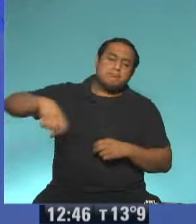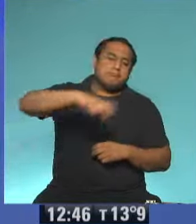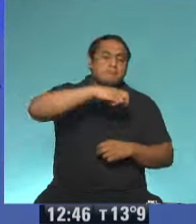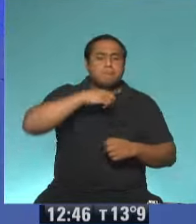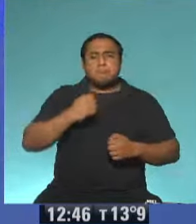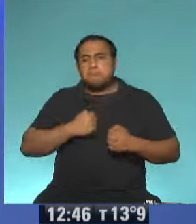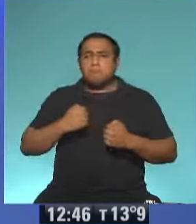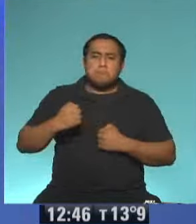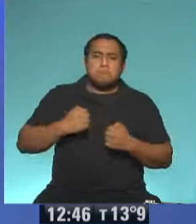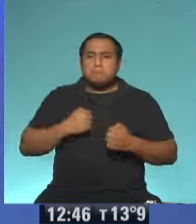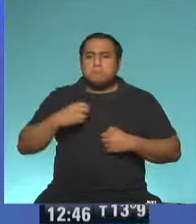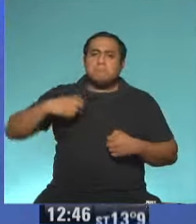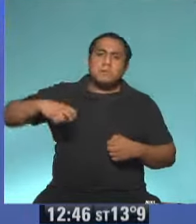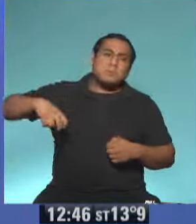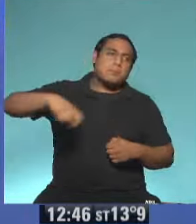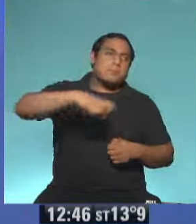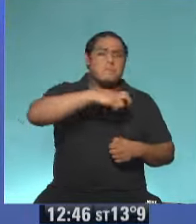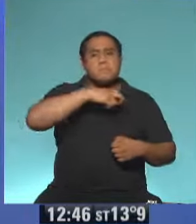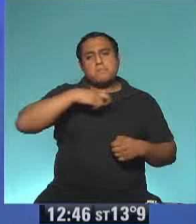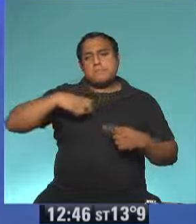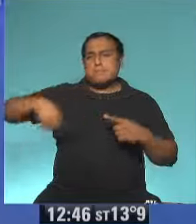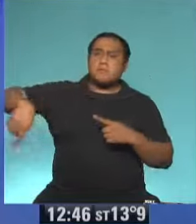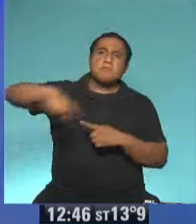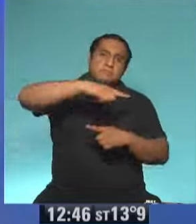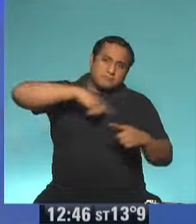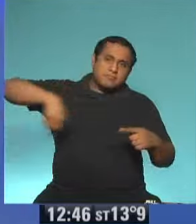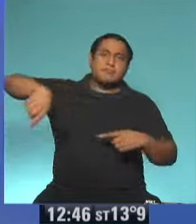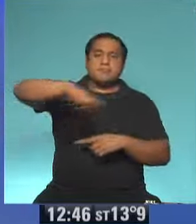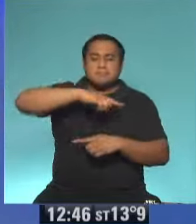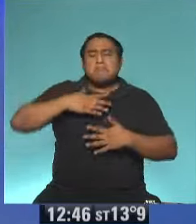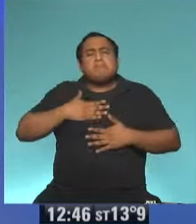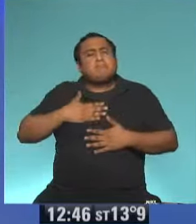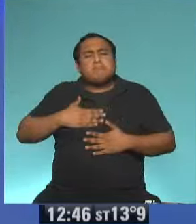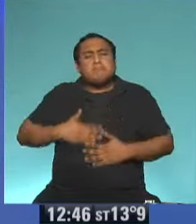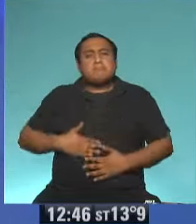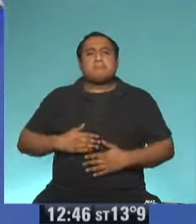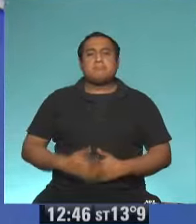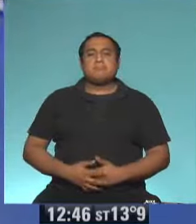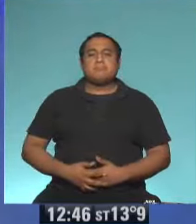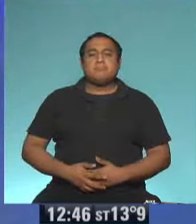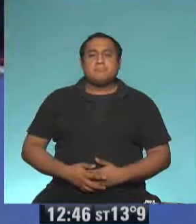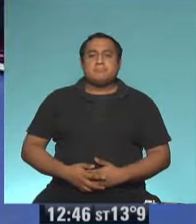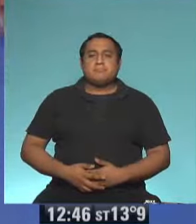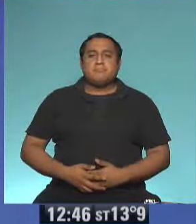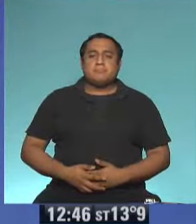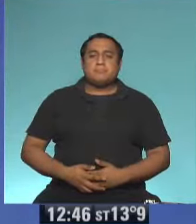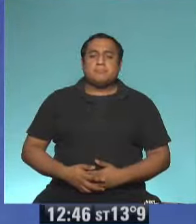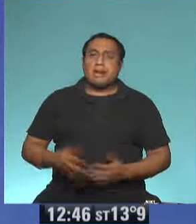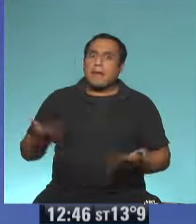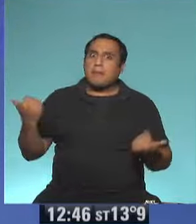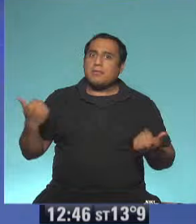así alrededor de estas escaleritas. Como quien no quiere la cosa, ¿no? Como quien no quiere la cosa. Pon un poquito más de